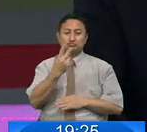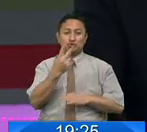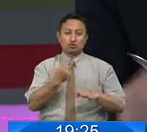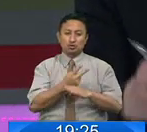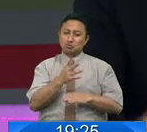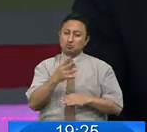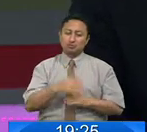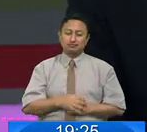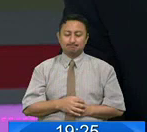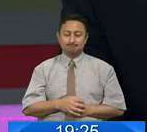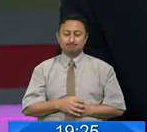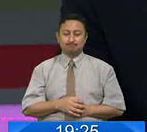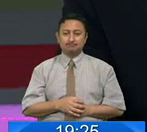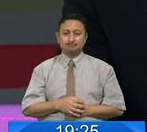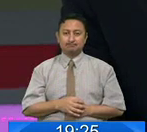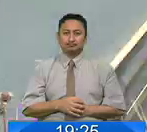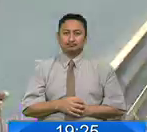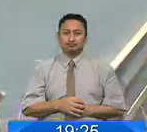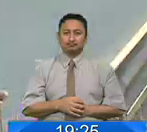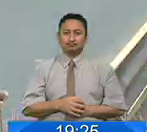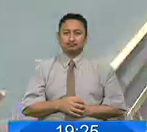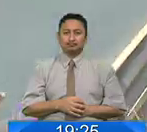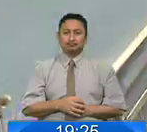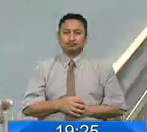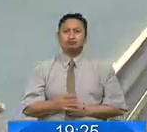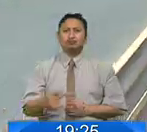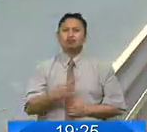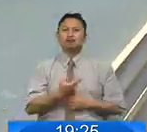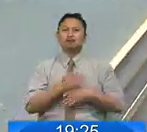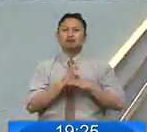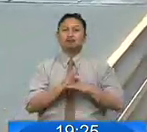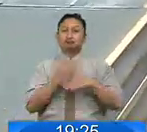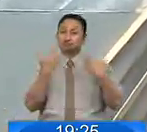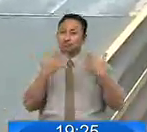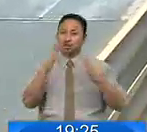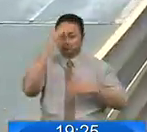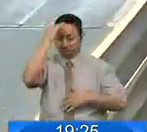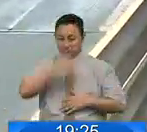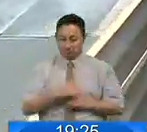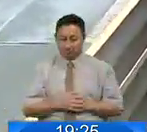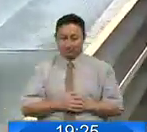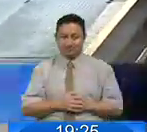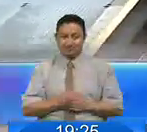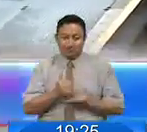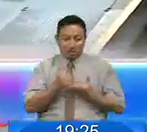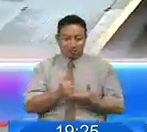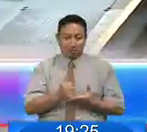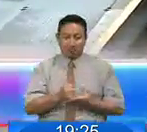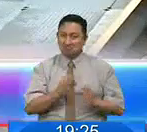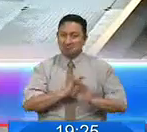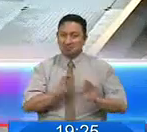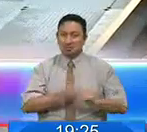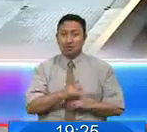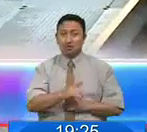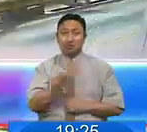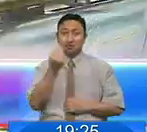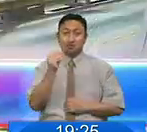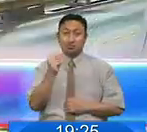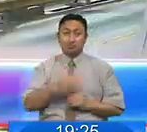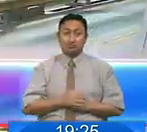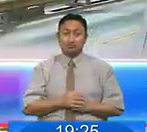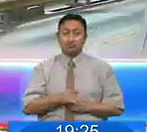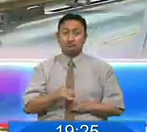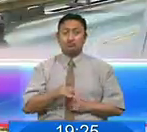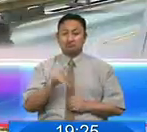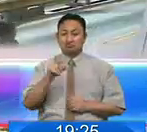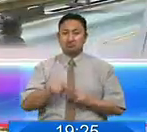dos horas hasta ahora lo contamos según testigos la decisión estaba tomada no hubo nada ni nadie que detenga la presunta suicida se